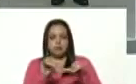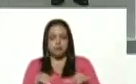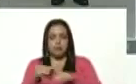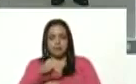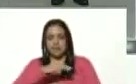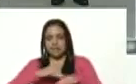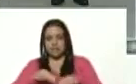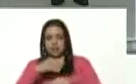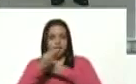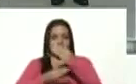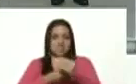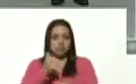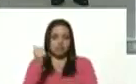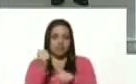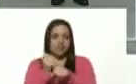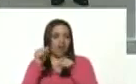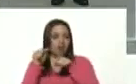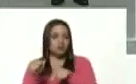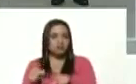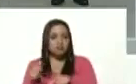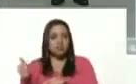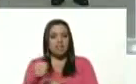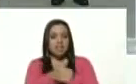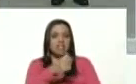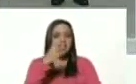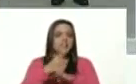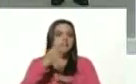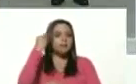ministerios. Cada quien debe pensar.